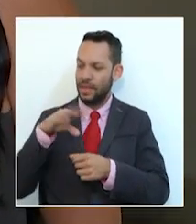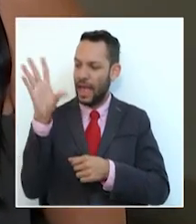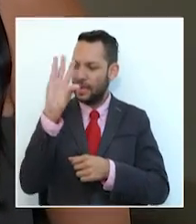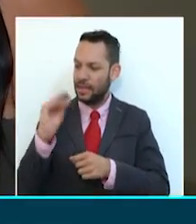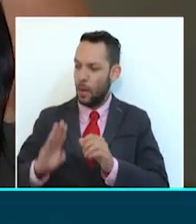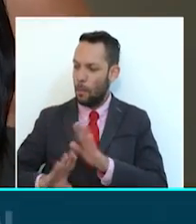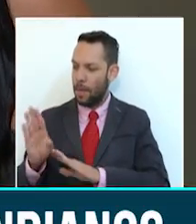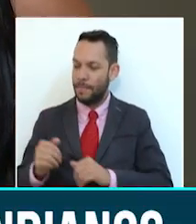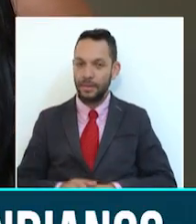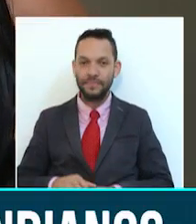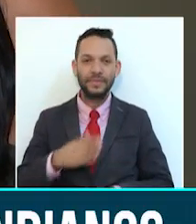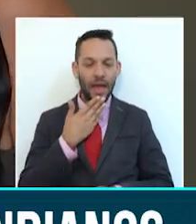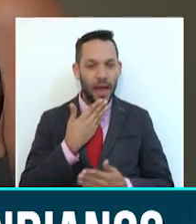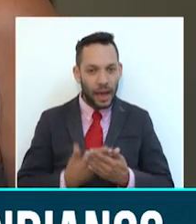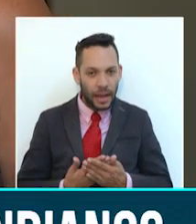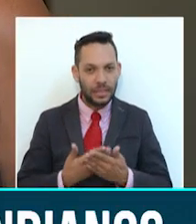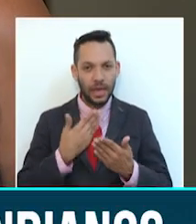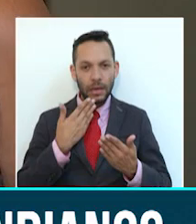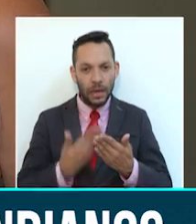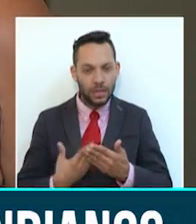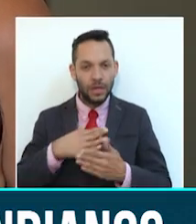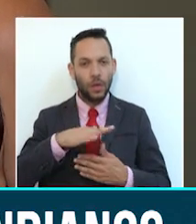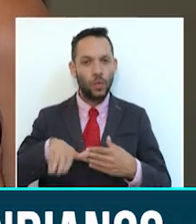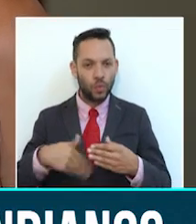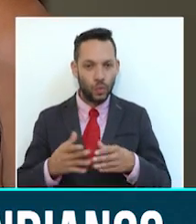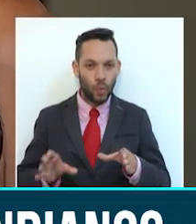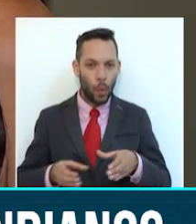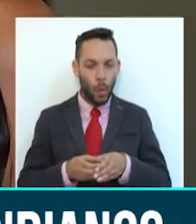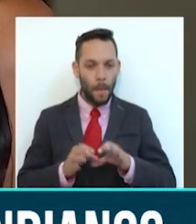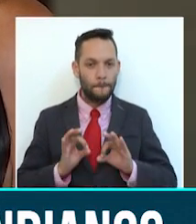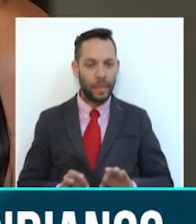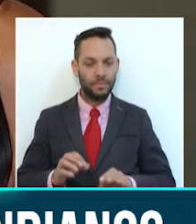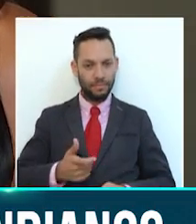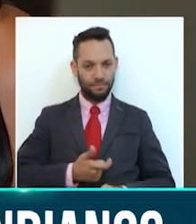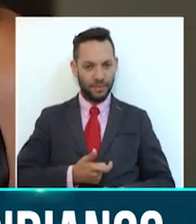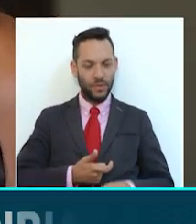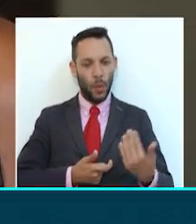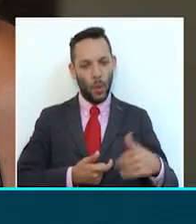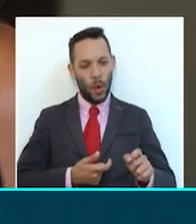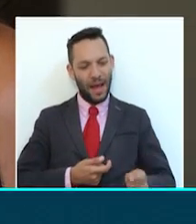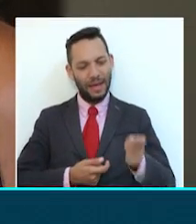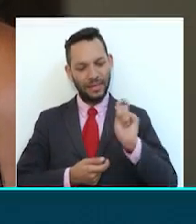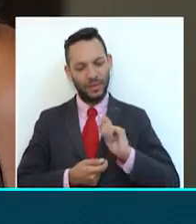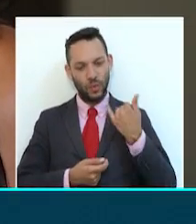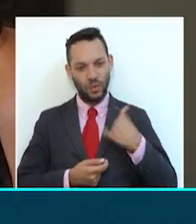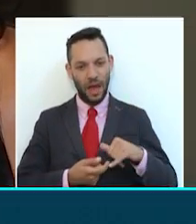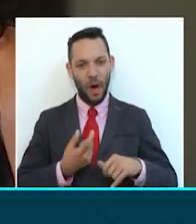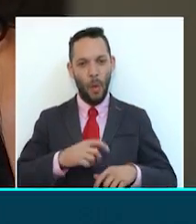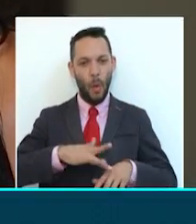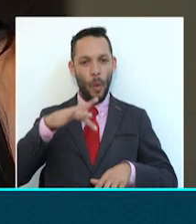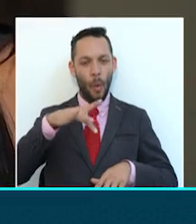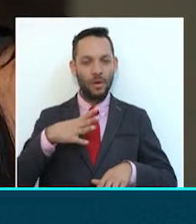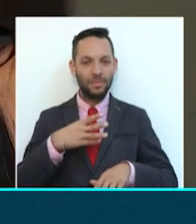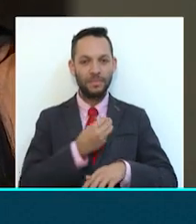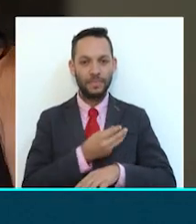Muchísimas gracias, sí, la verdad hemos trabajado muy duro en equipo para lograr esta medalla y ya se nos dio, muy contentos, nuestra banderada con